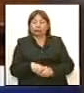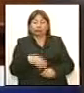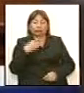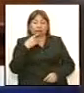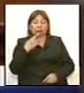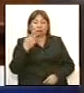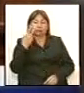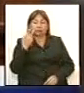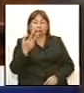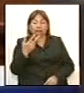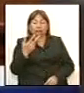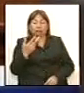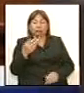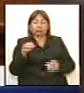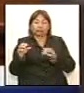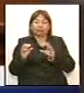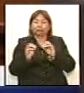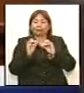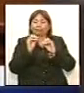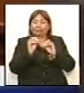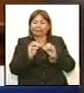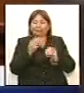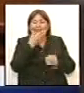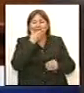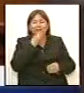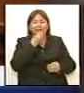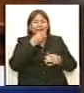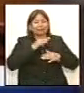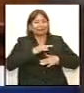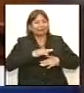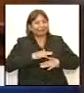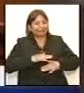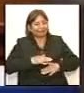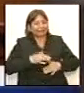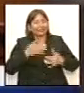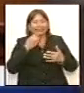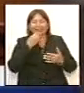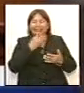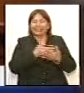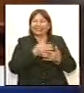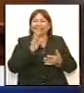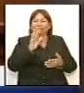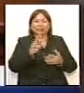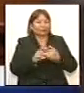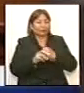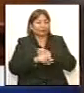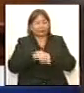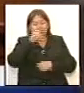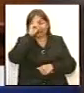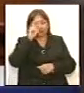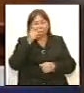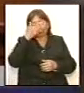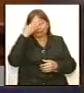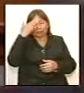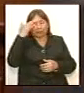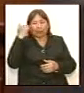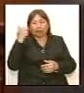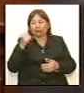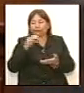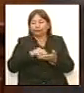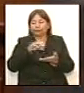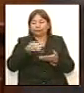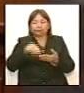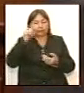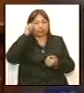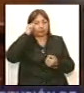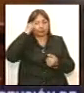nuestras artes escénicas pasarán la Navidad con la tranquilidad de saber que su país no los olvida, que su pueblo los